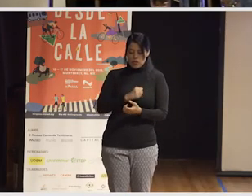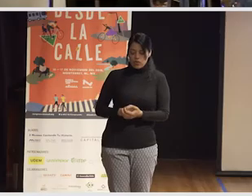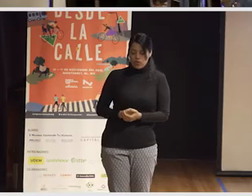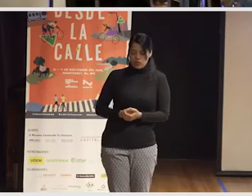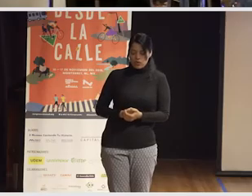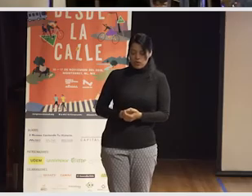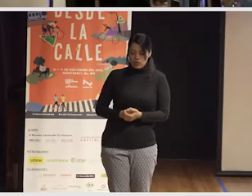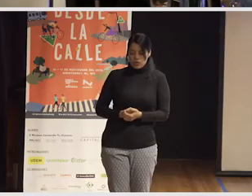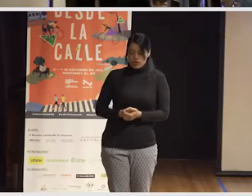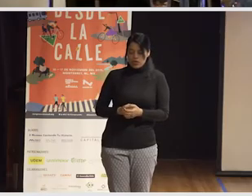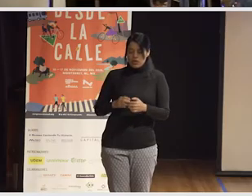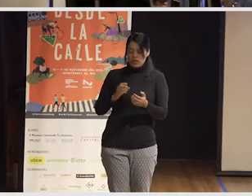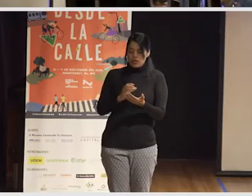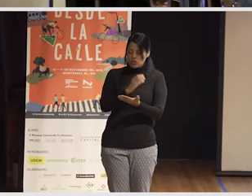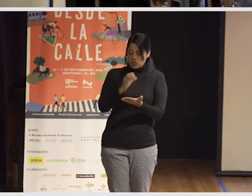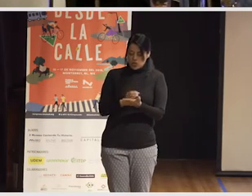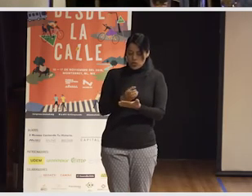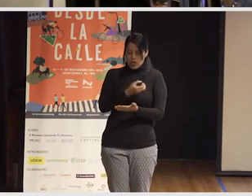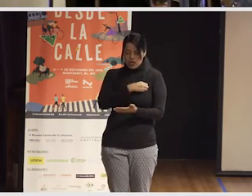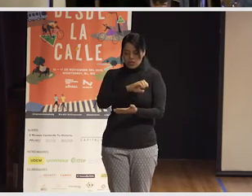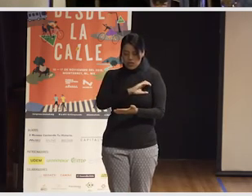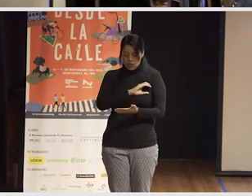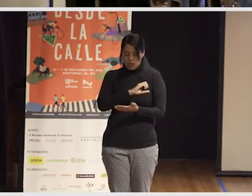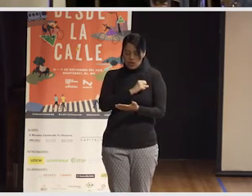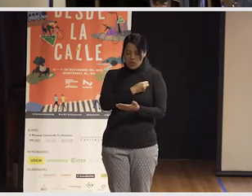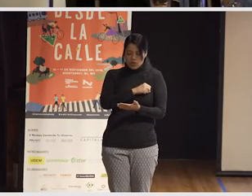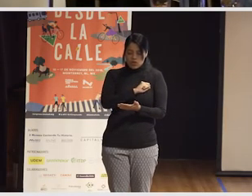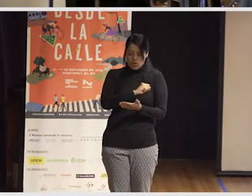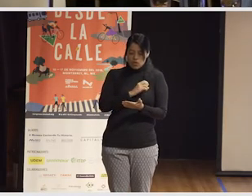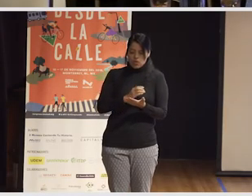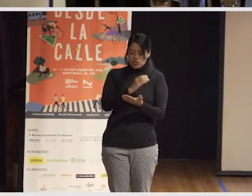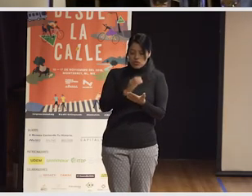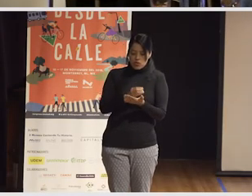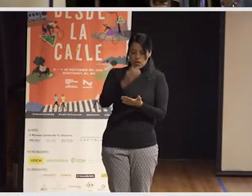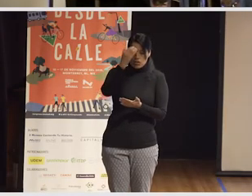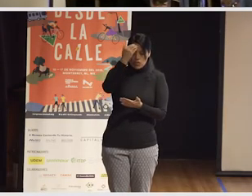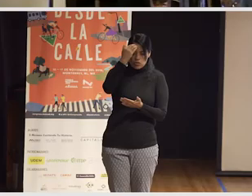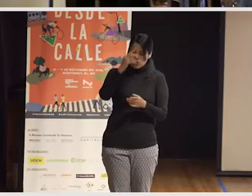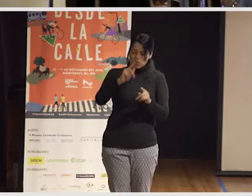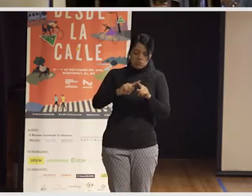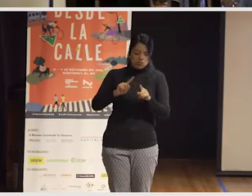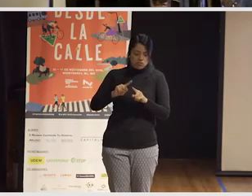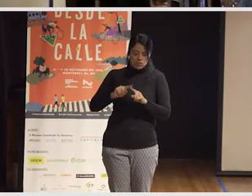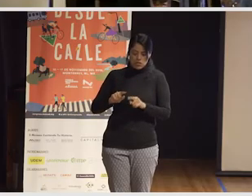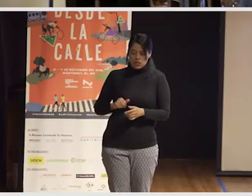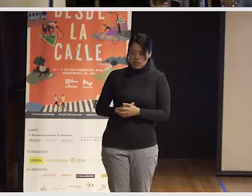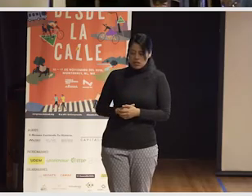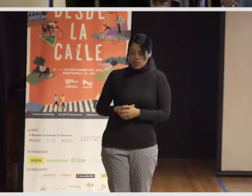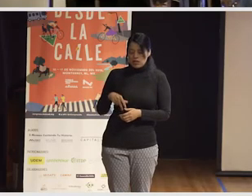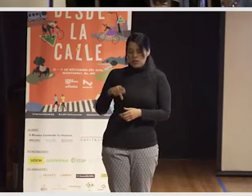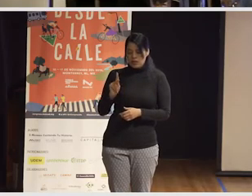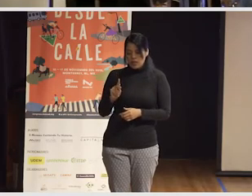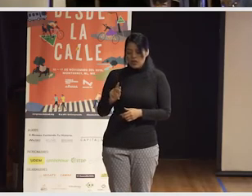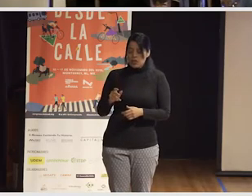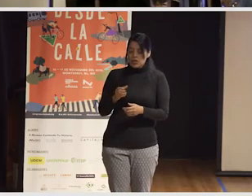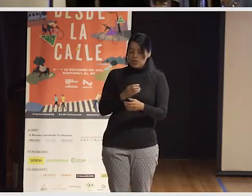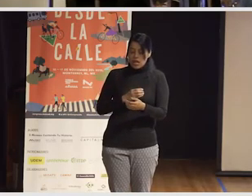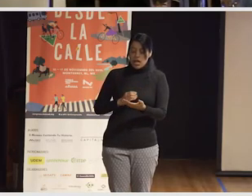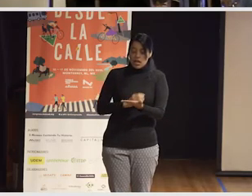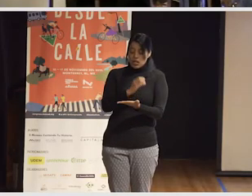esta ciudad salud ciudad del conocimiento ciudades bla bla y pues portó casualmente esta ciudad salud